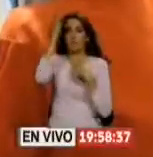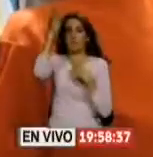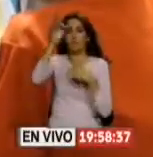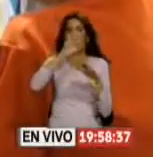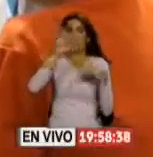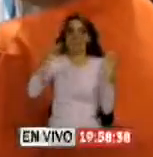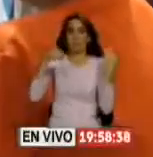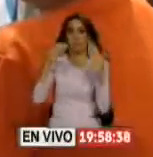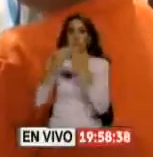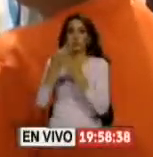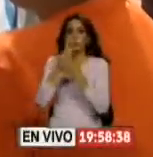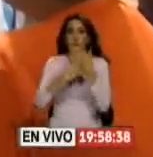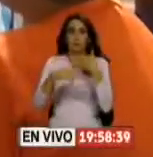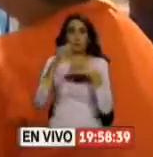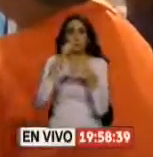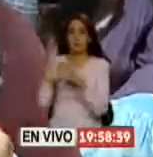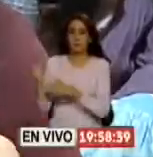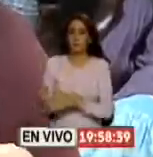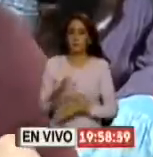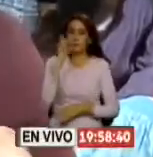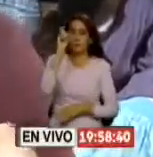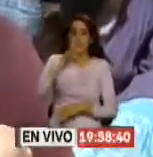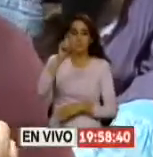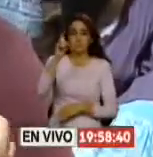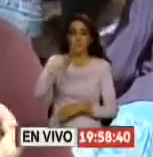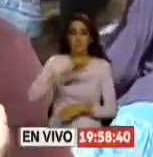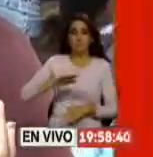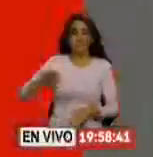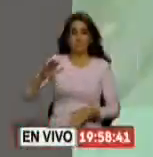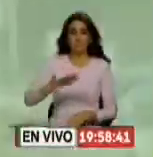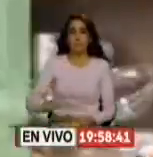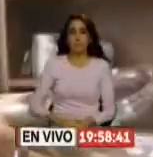hijos. Una historia que requiere de nuestra ayuda.